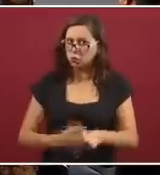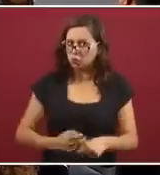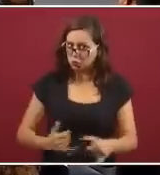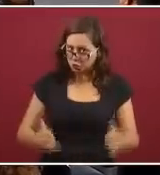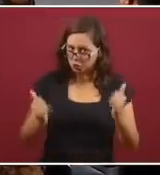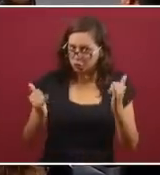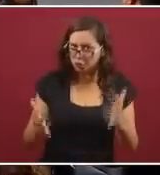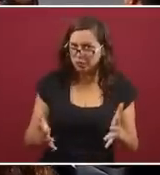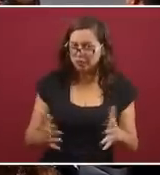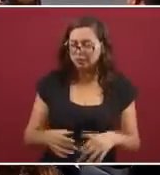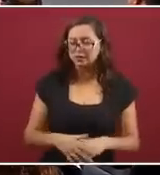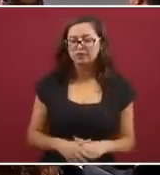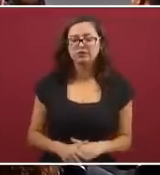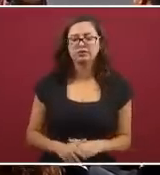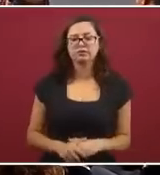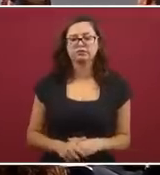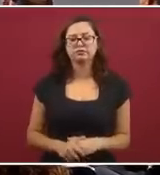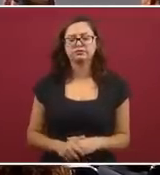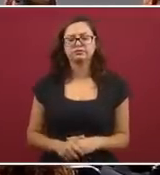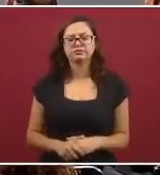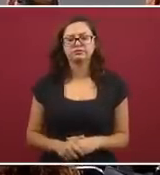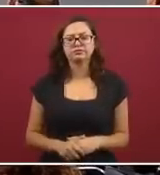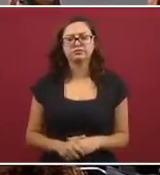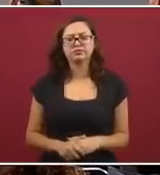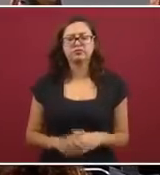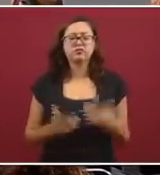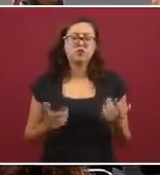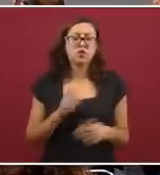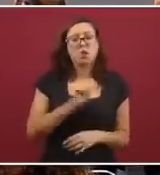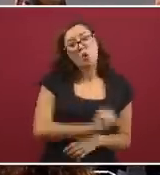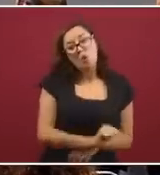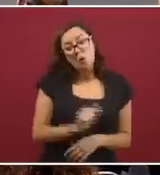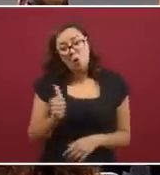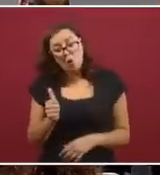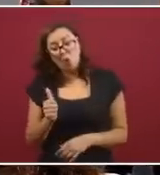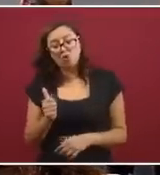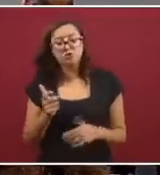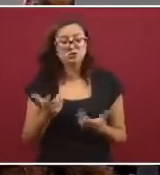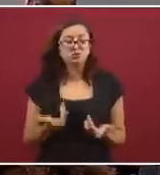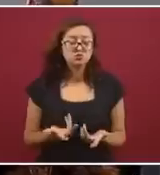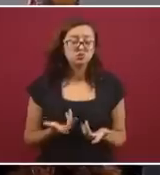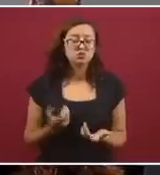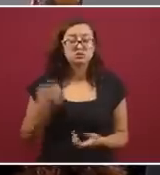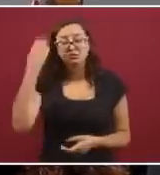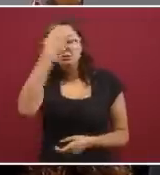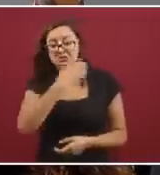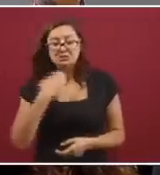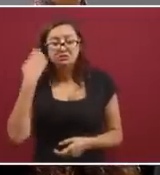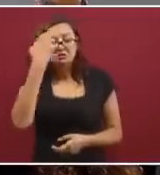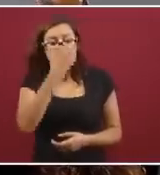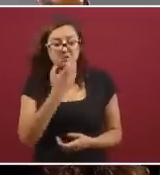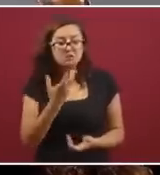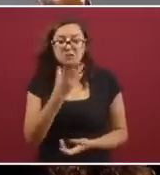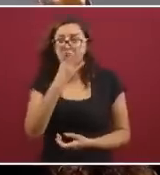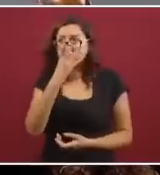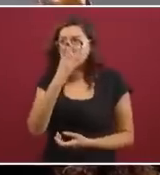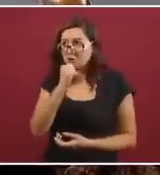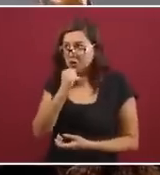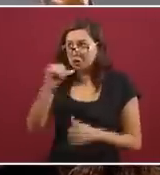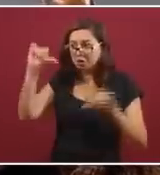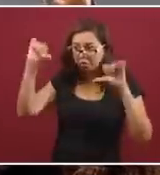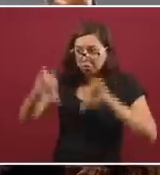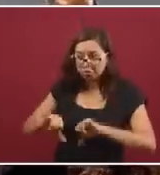pero eso no significa que no puedan ayudar los que no pasen el examen en otras actividades